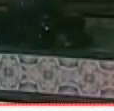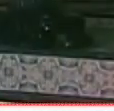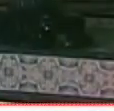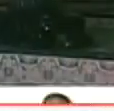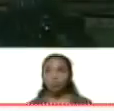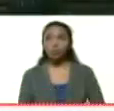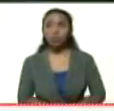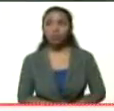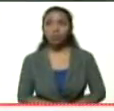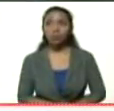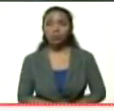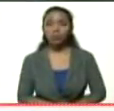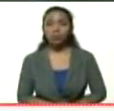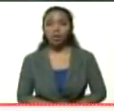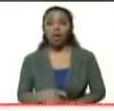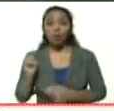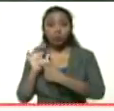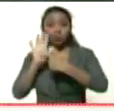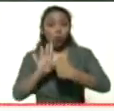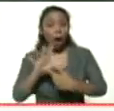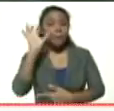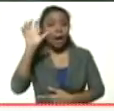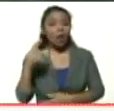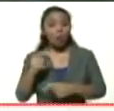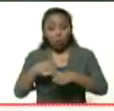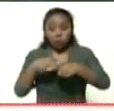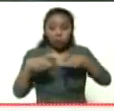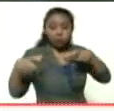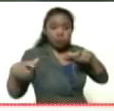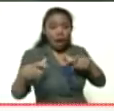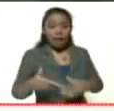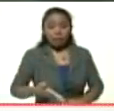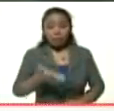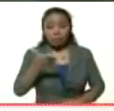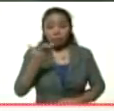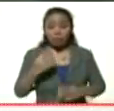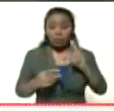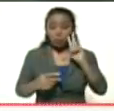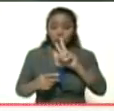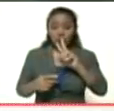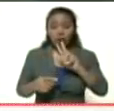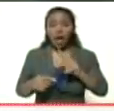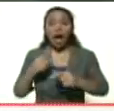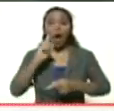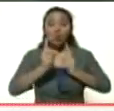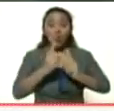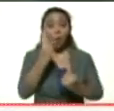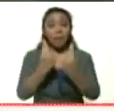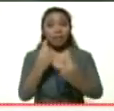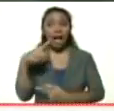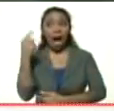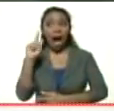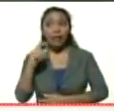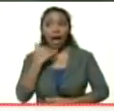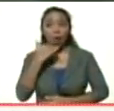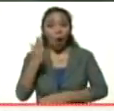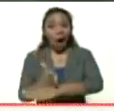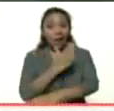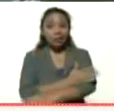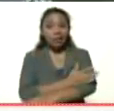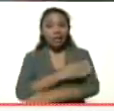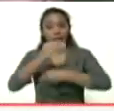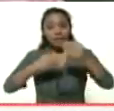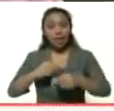nosotros tratamos de presentarle al país con la mayor rigurosidad, que si los pacientes presentaron síntomas antes de que se hiciera el